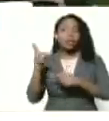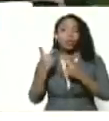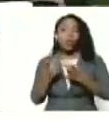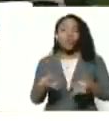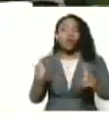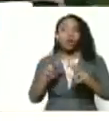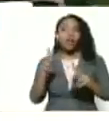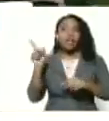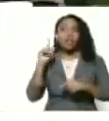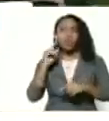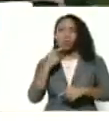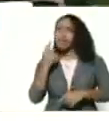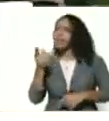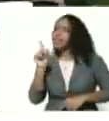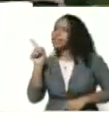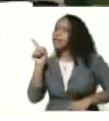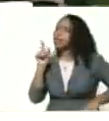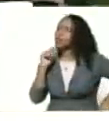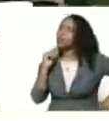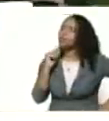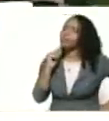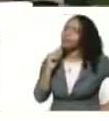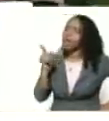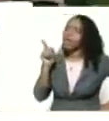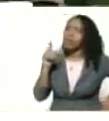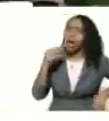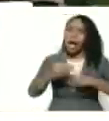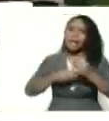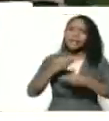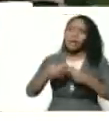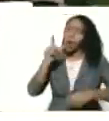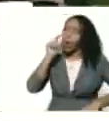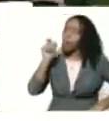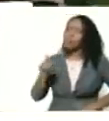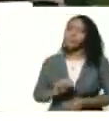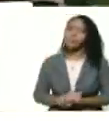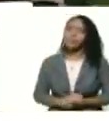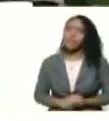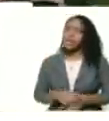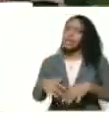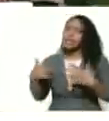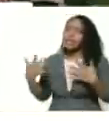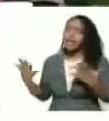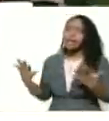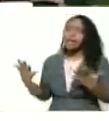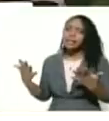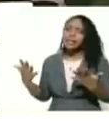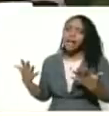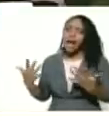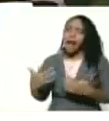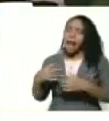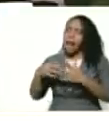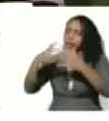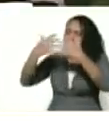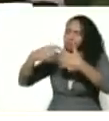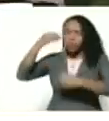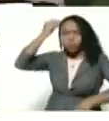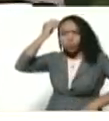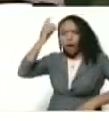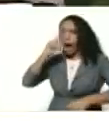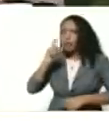Eso es lo que tú estás diciendo, Piñate. Es la reflexión primaria del